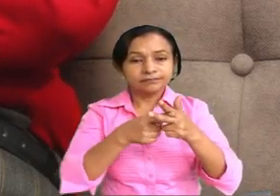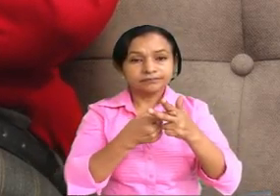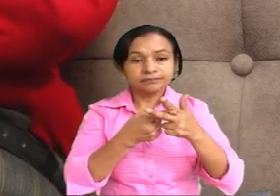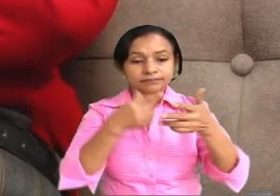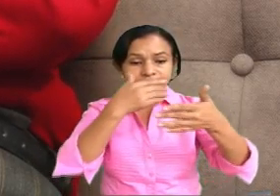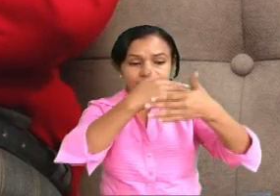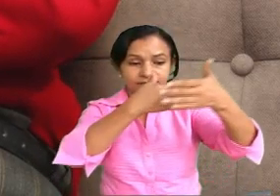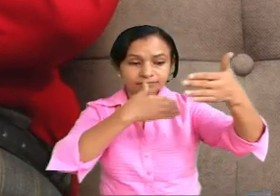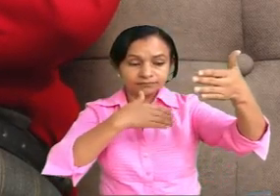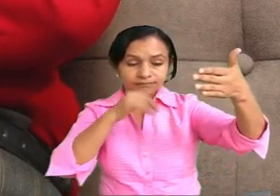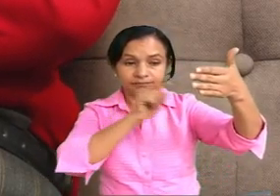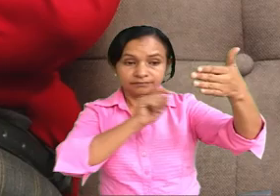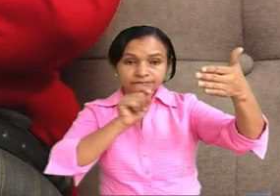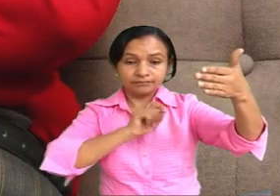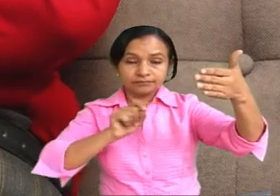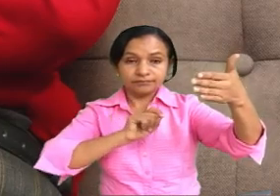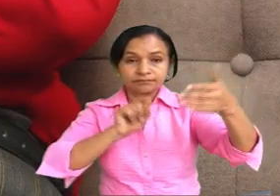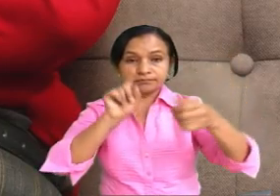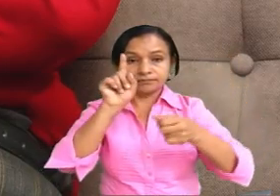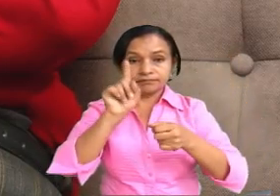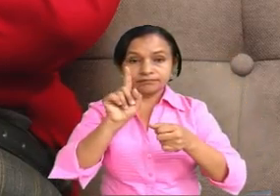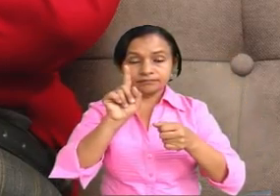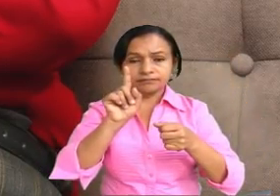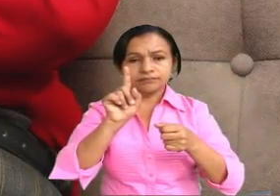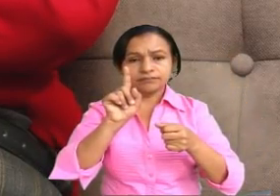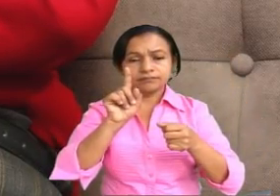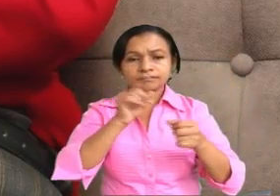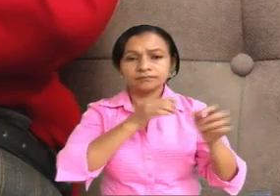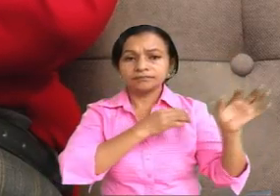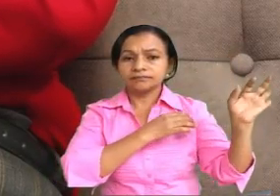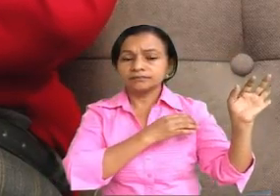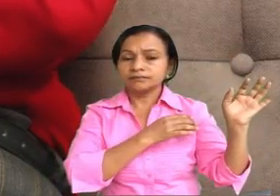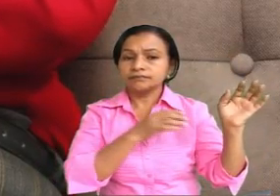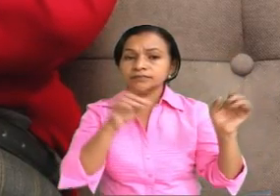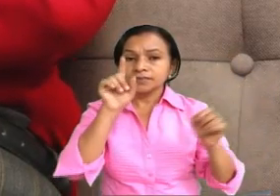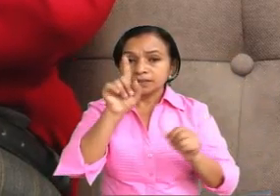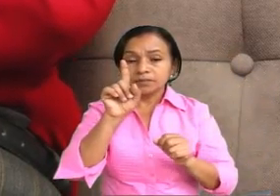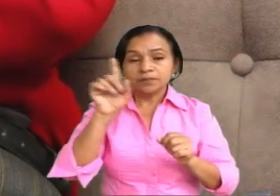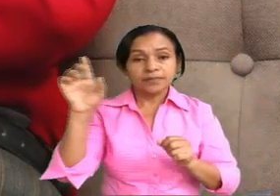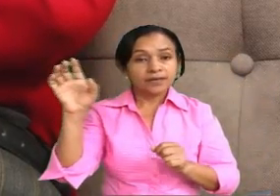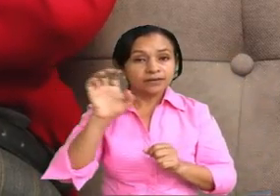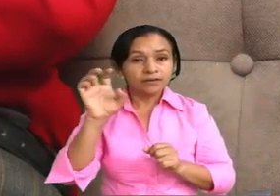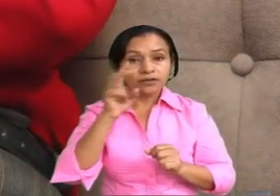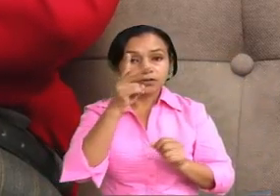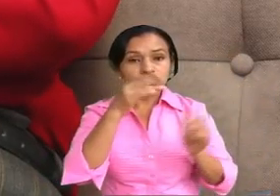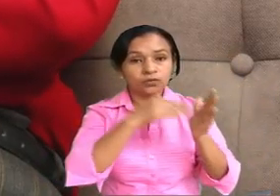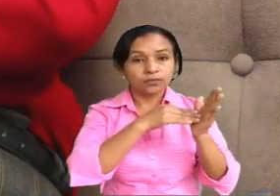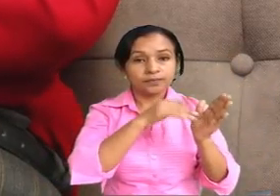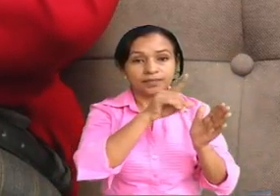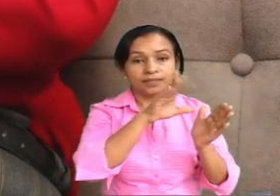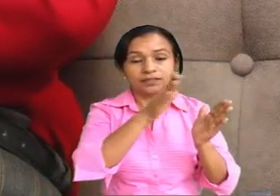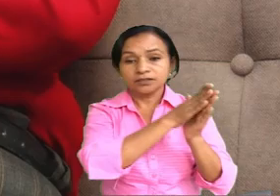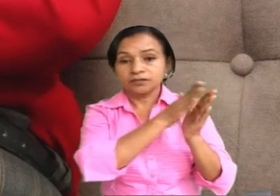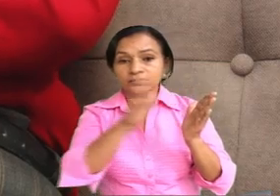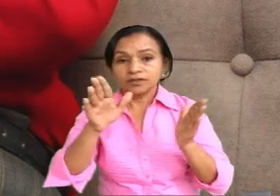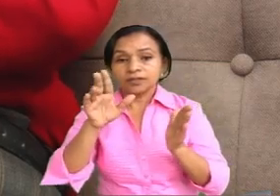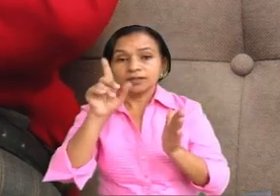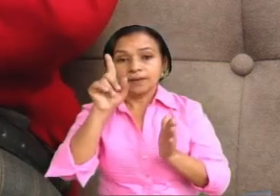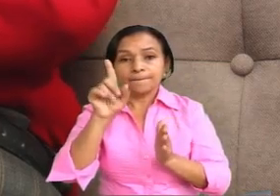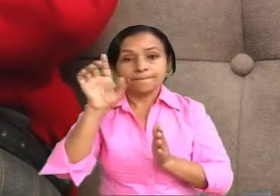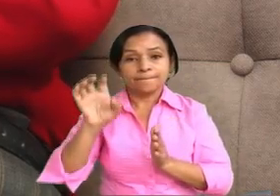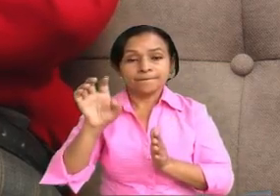proclama, el 1 de enero del 2015 y finaliza el 31 de diciembre del 2024, con el